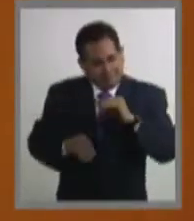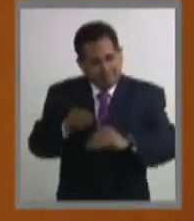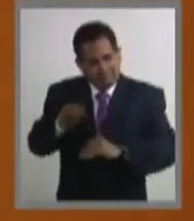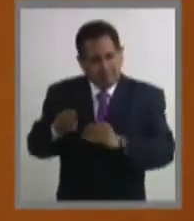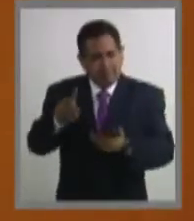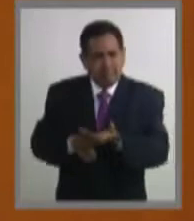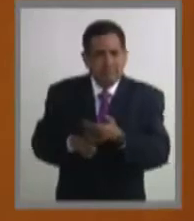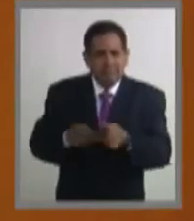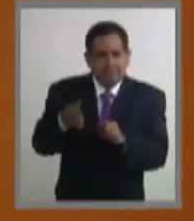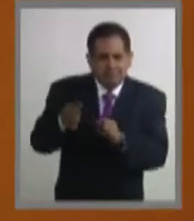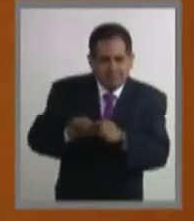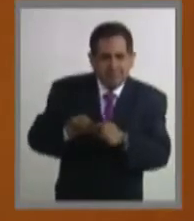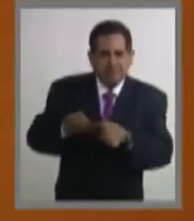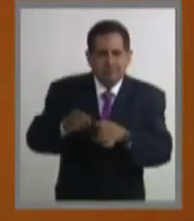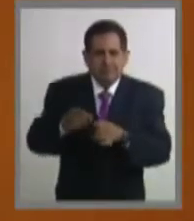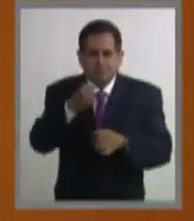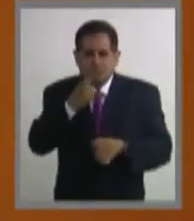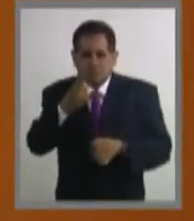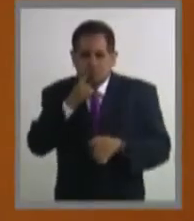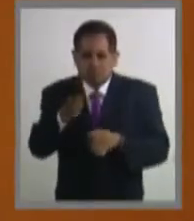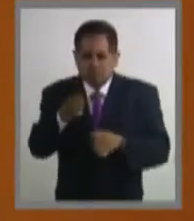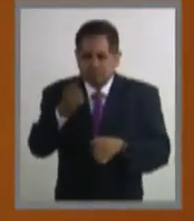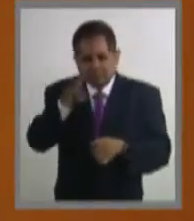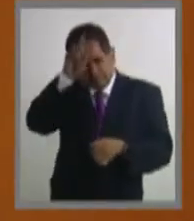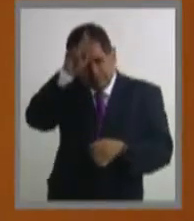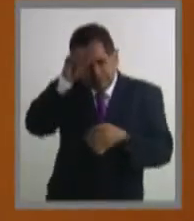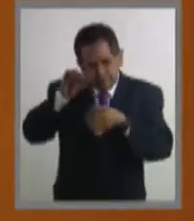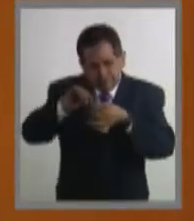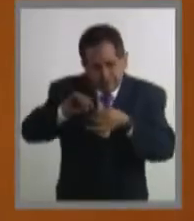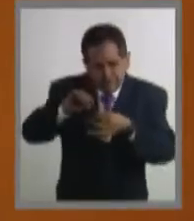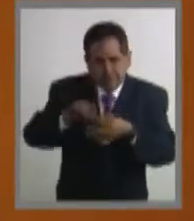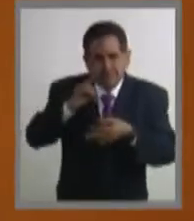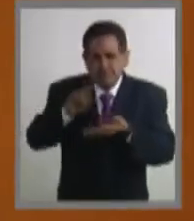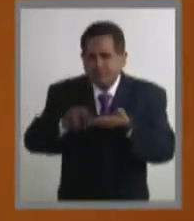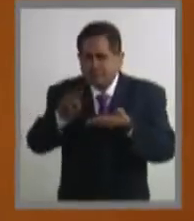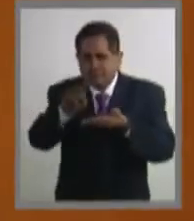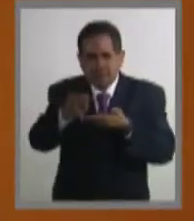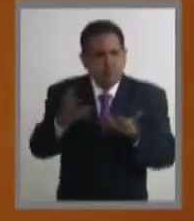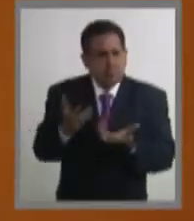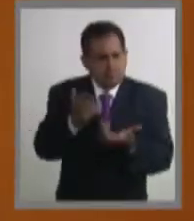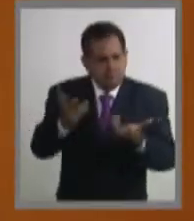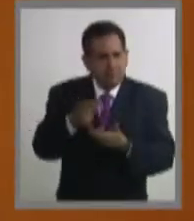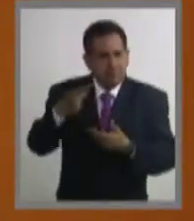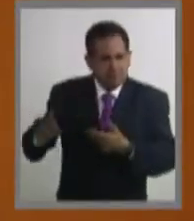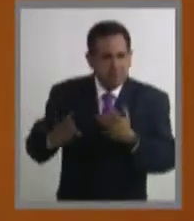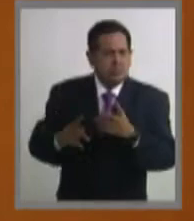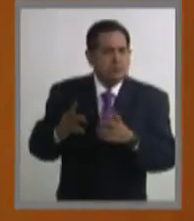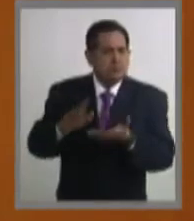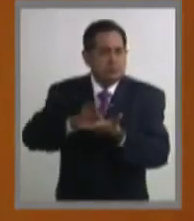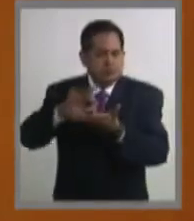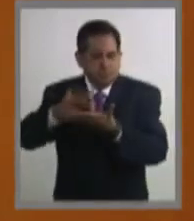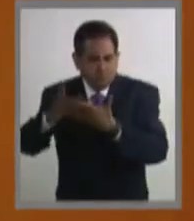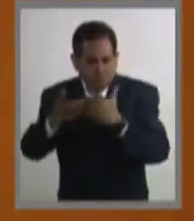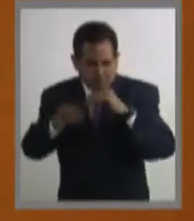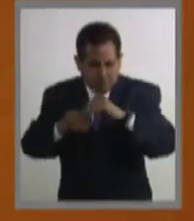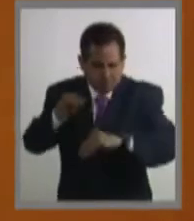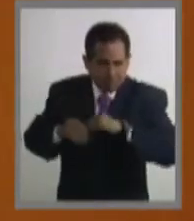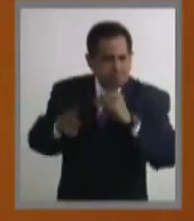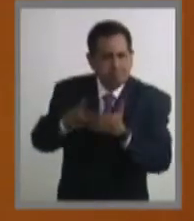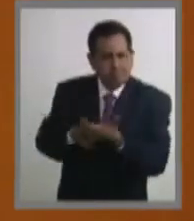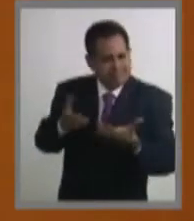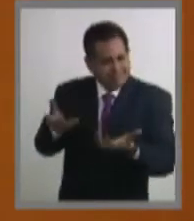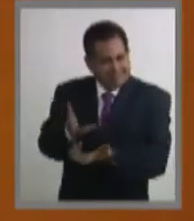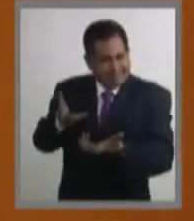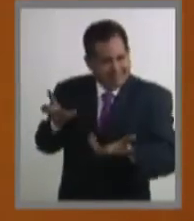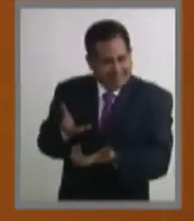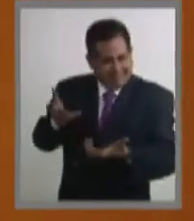grana cochinilla que ellos mismos cultivan en sus patios, en los nopales, lo hacen